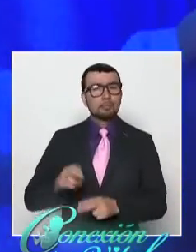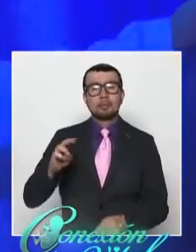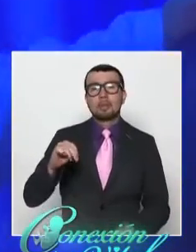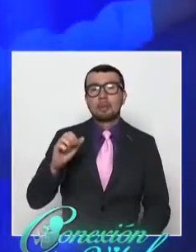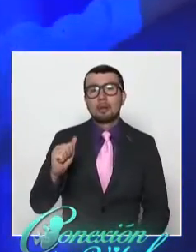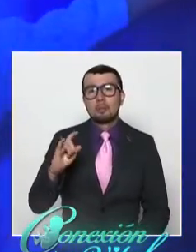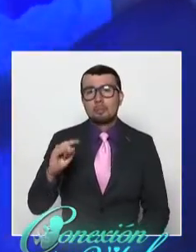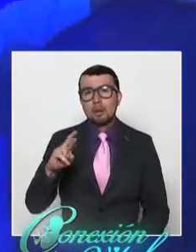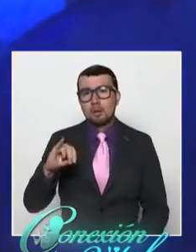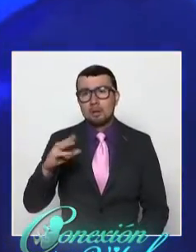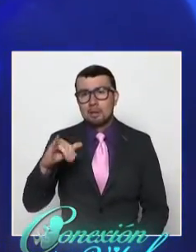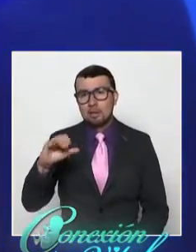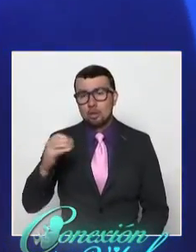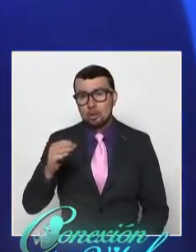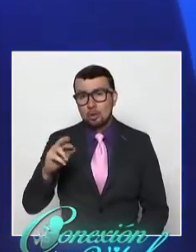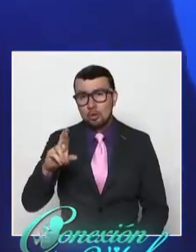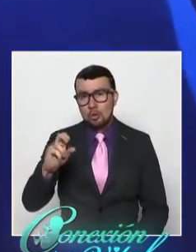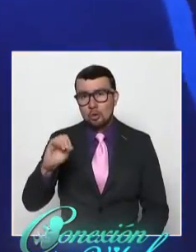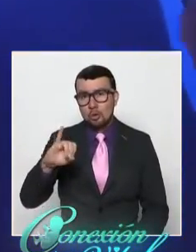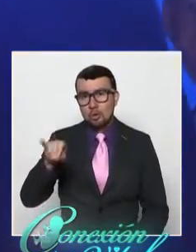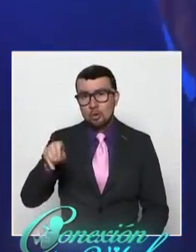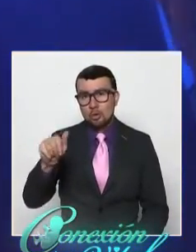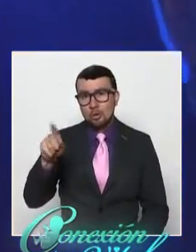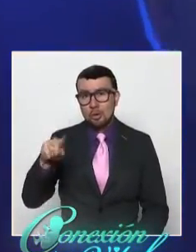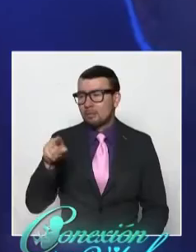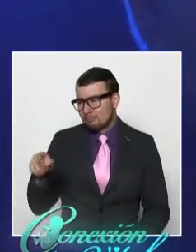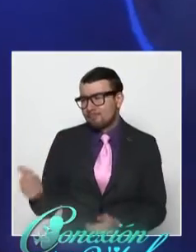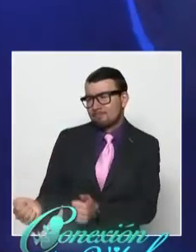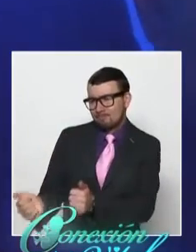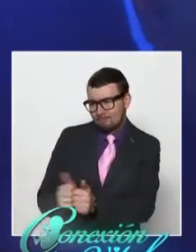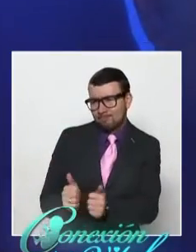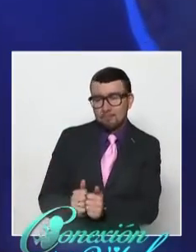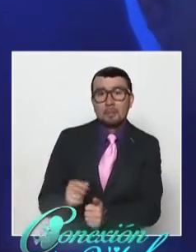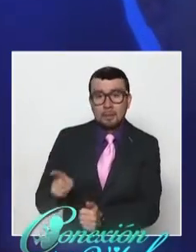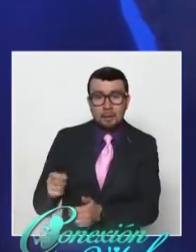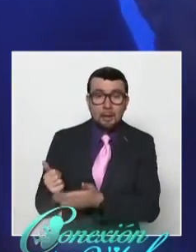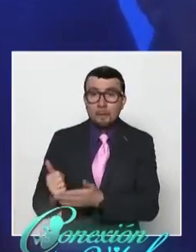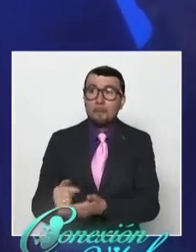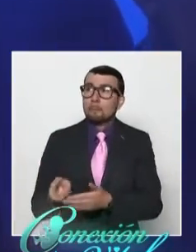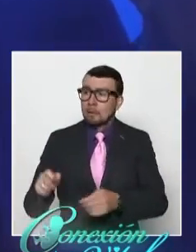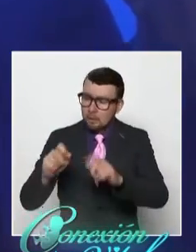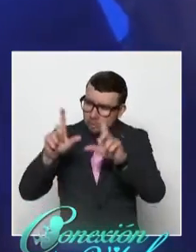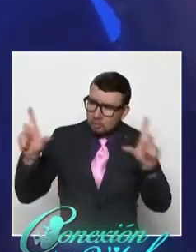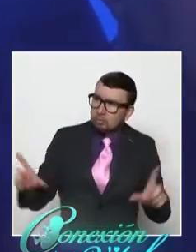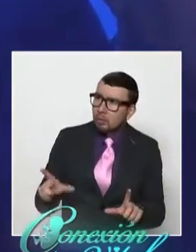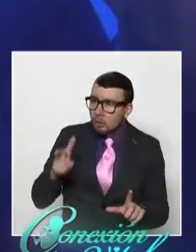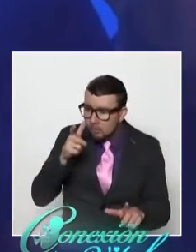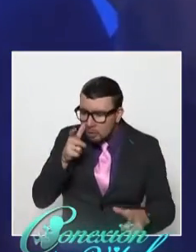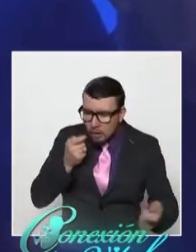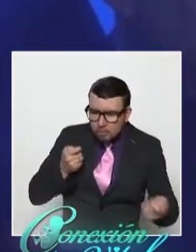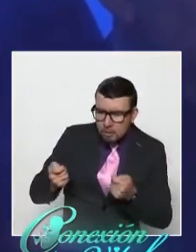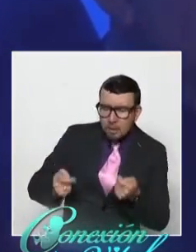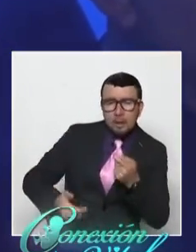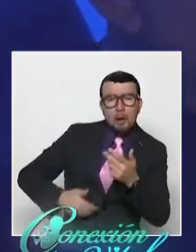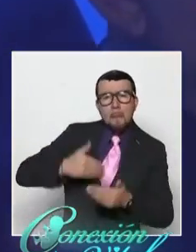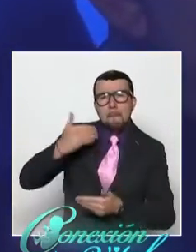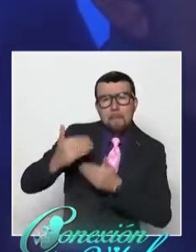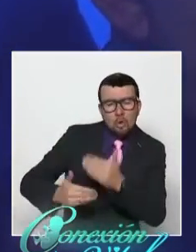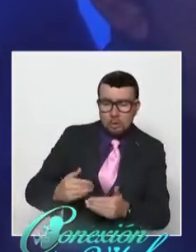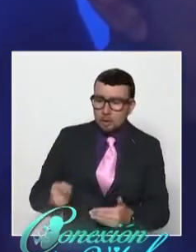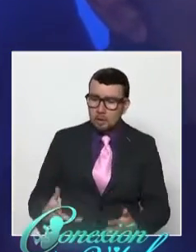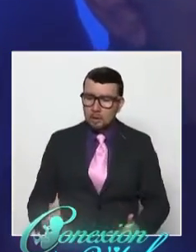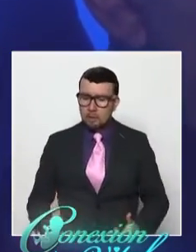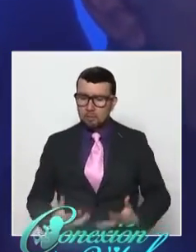Rojas Barreto, a quien le pedimos el favor que nos colaborara con este examen para descartar si era ese proceso infeccioso de